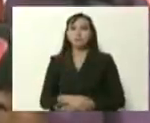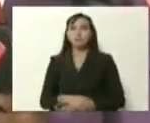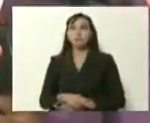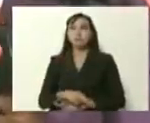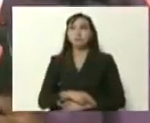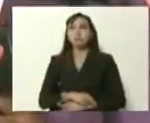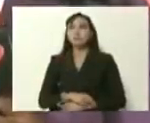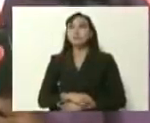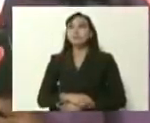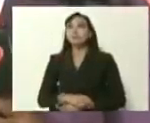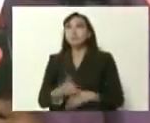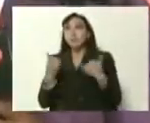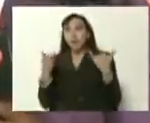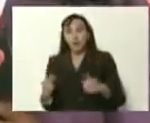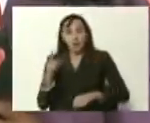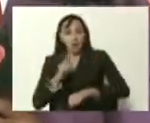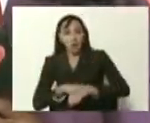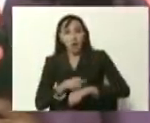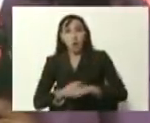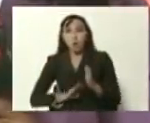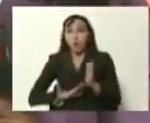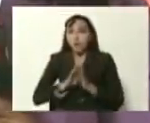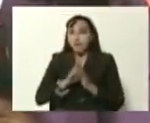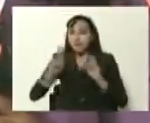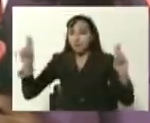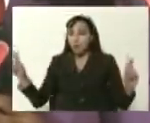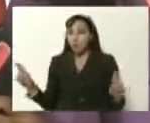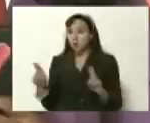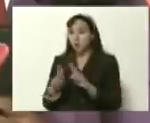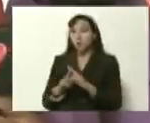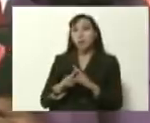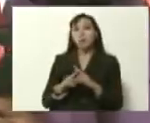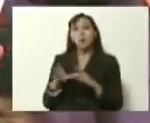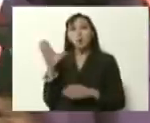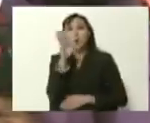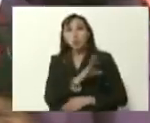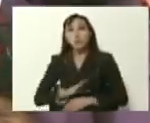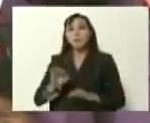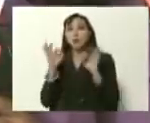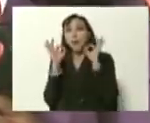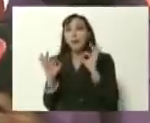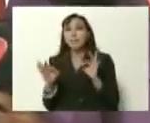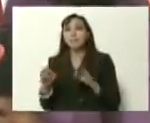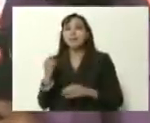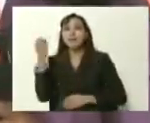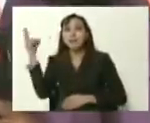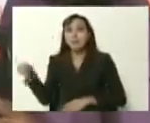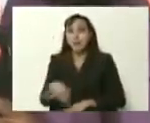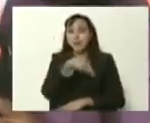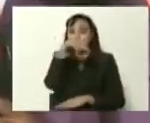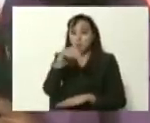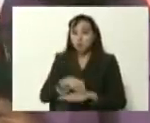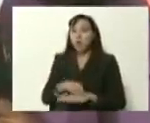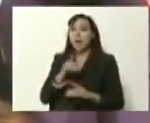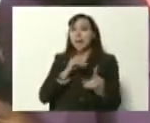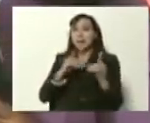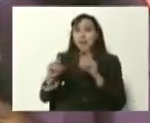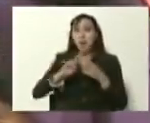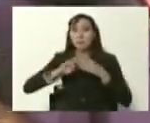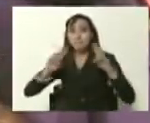que mucha gente pensaba. Hasta ahora se desarrolla el encuentro entre la Comisión Especial de la Asamblea Nacional para el Diálogo, la Paz